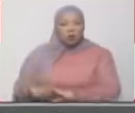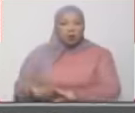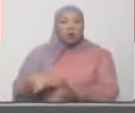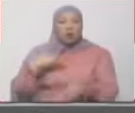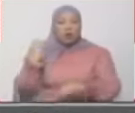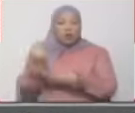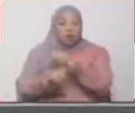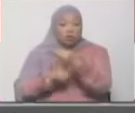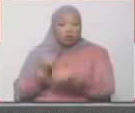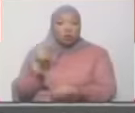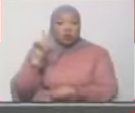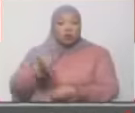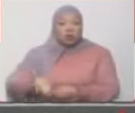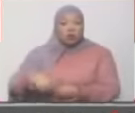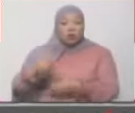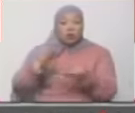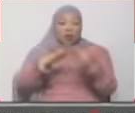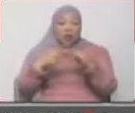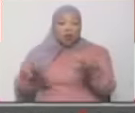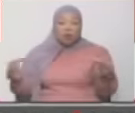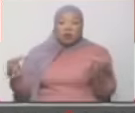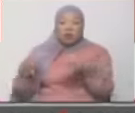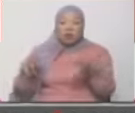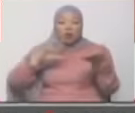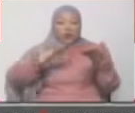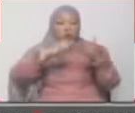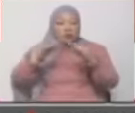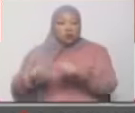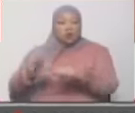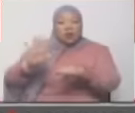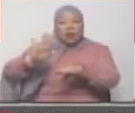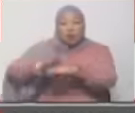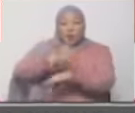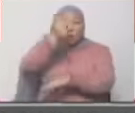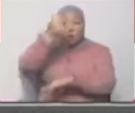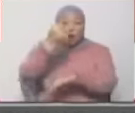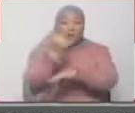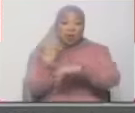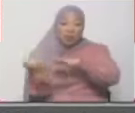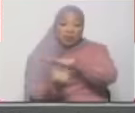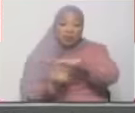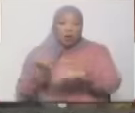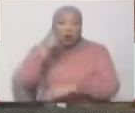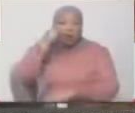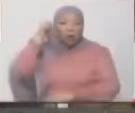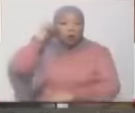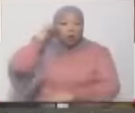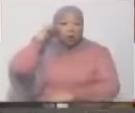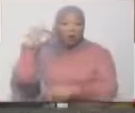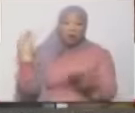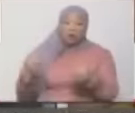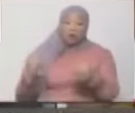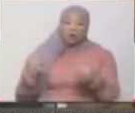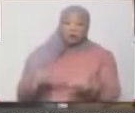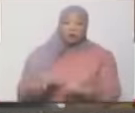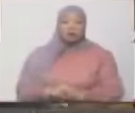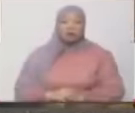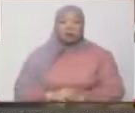creador histórico de las comunas como instancia del poder del hombre y la mujer de a pie.